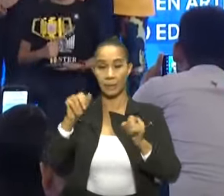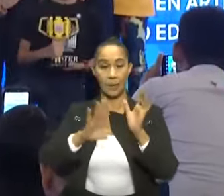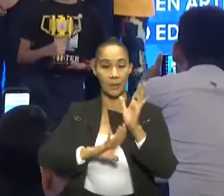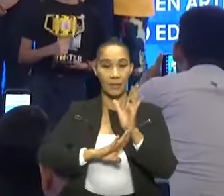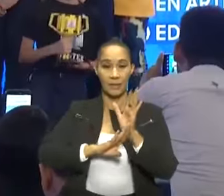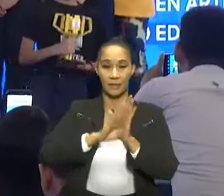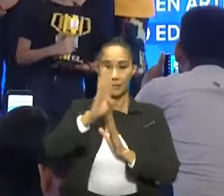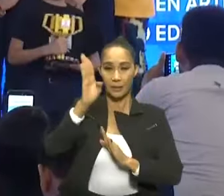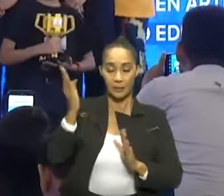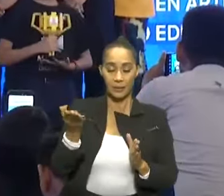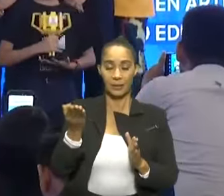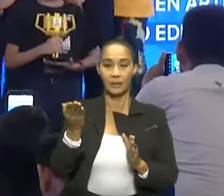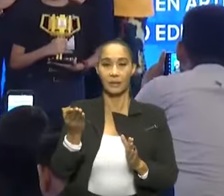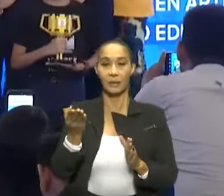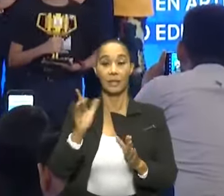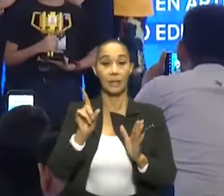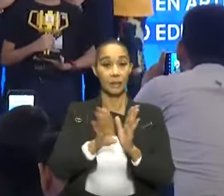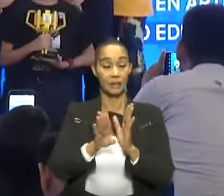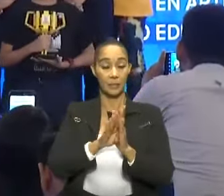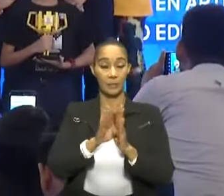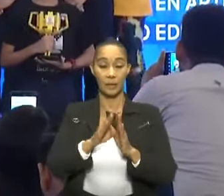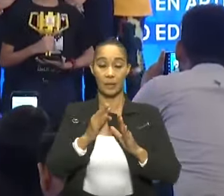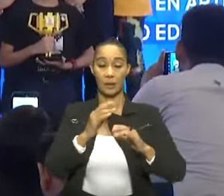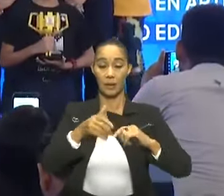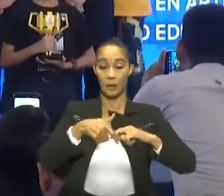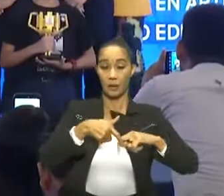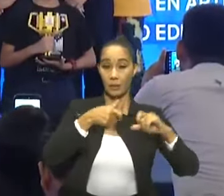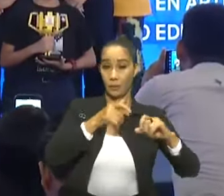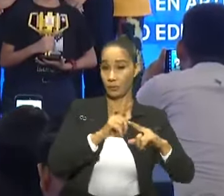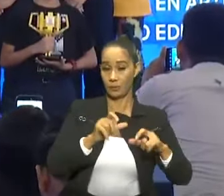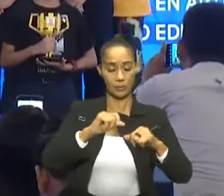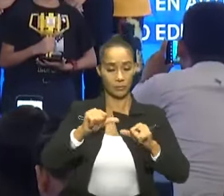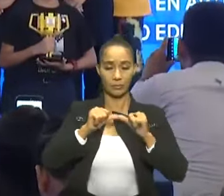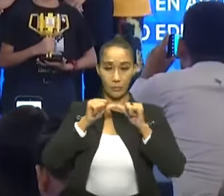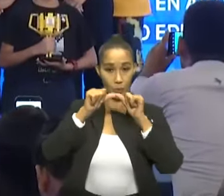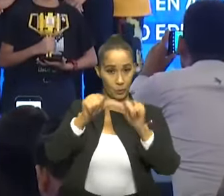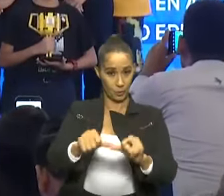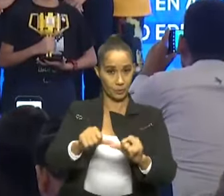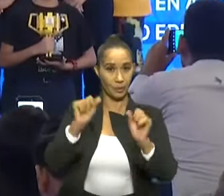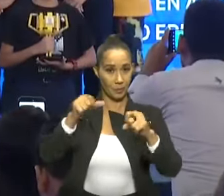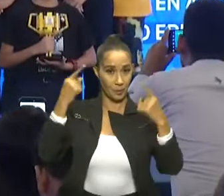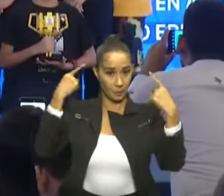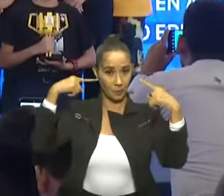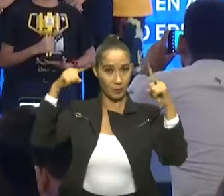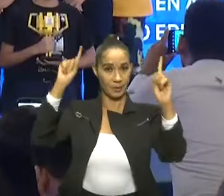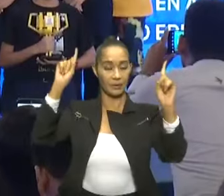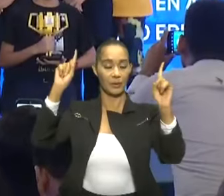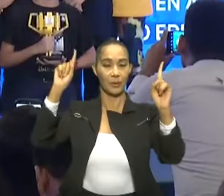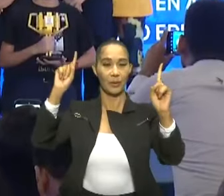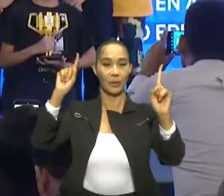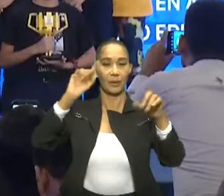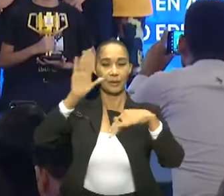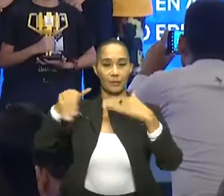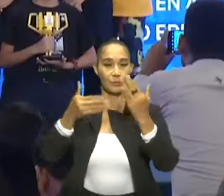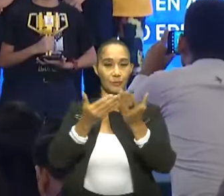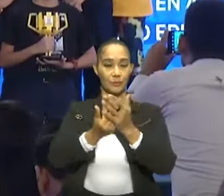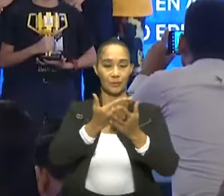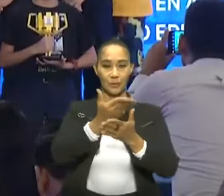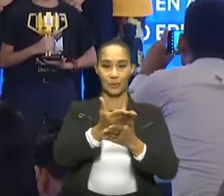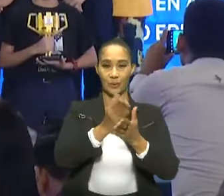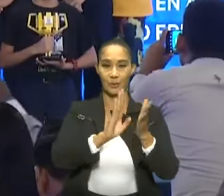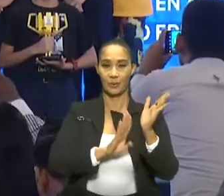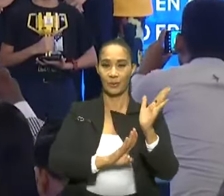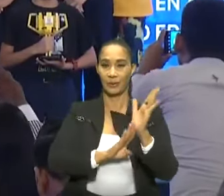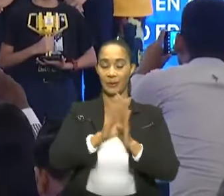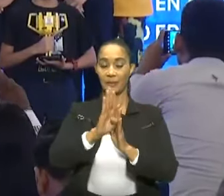una estrategia y superar los obstáculos para poder alcanzar con éxito el cumplimiento de lo que